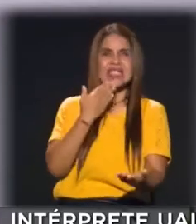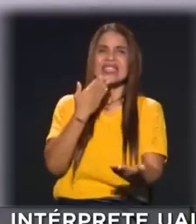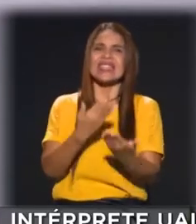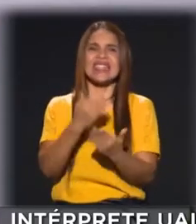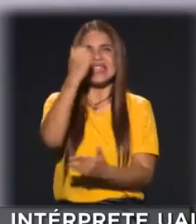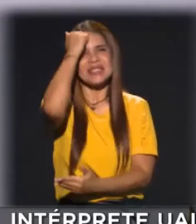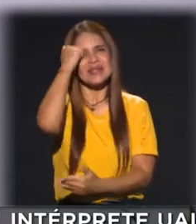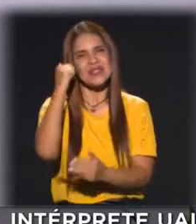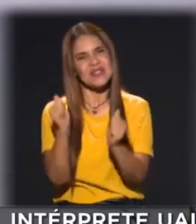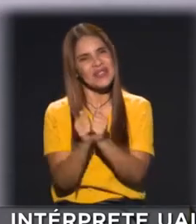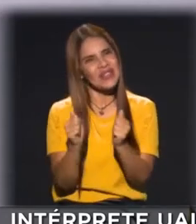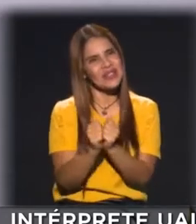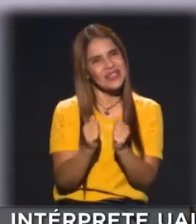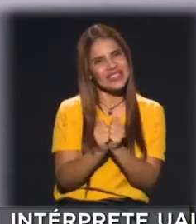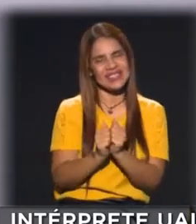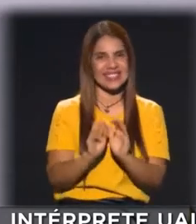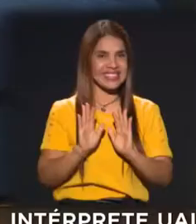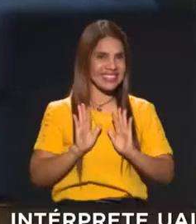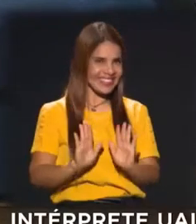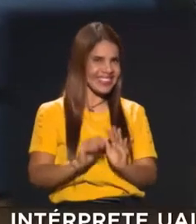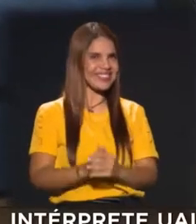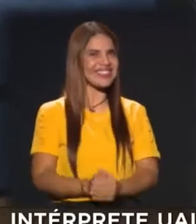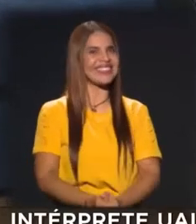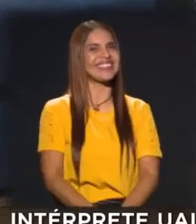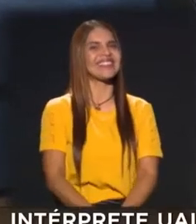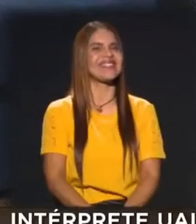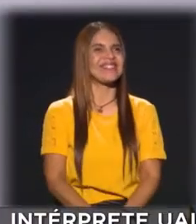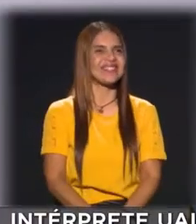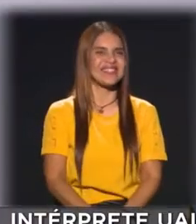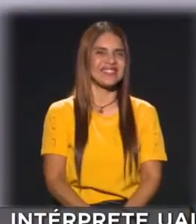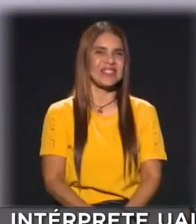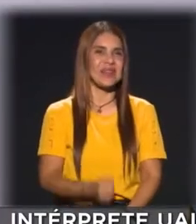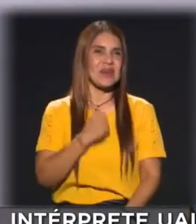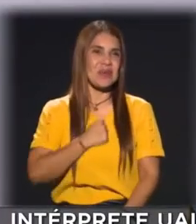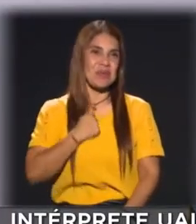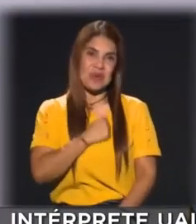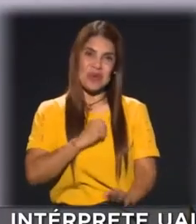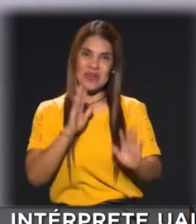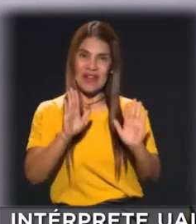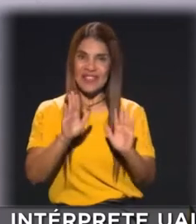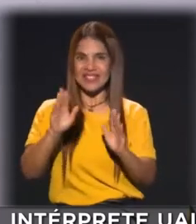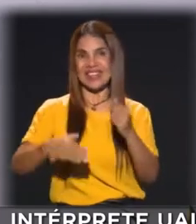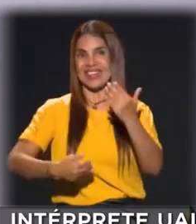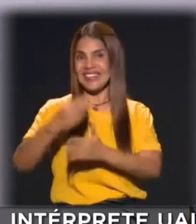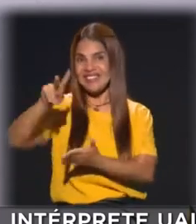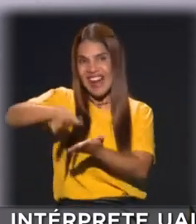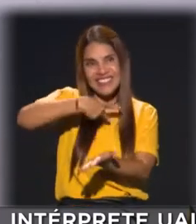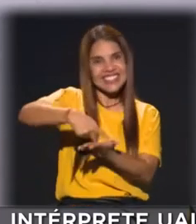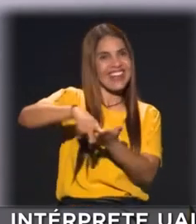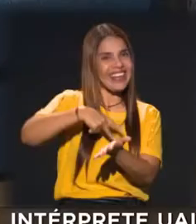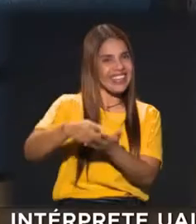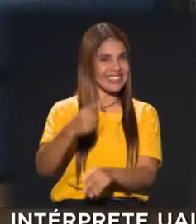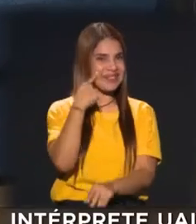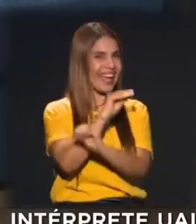muchas gracias por acompañarnos. Nos vamos a unos mensajes institucionales y se preparan, por favor, que vamos a bailar un buen